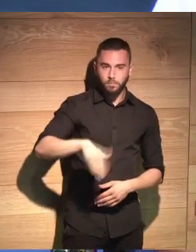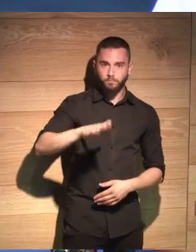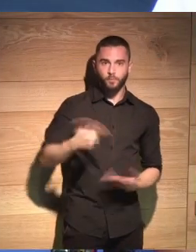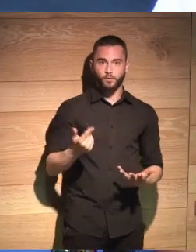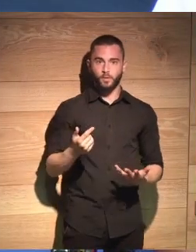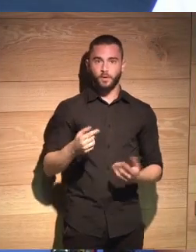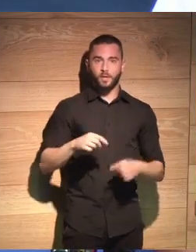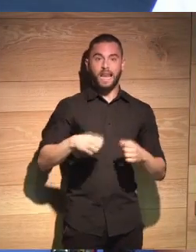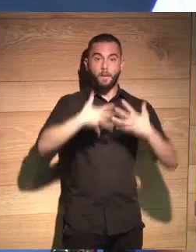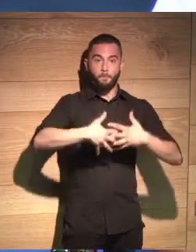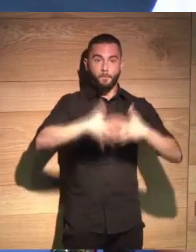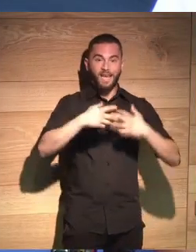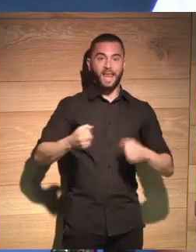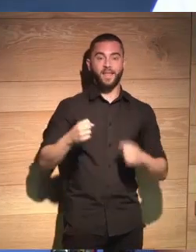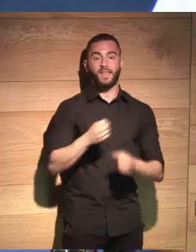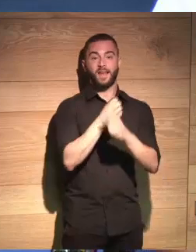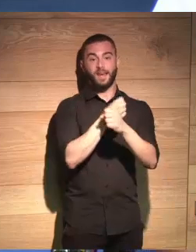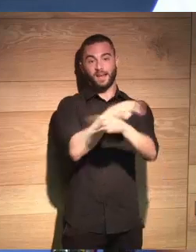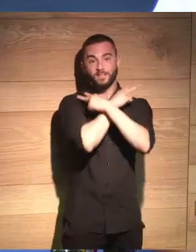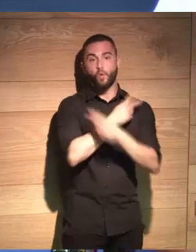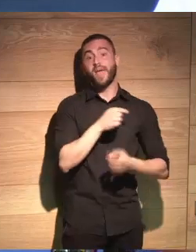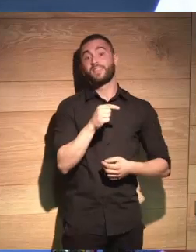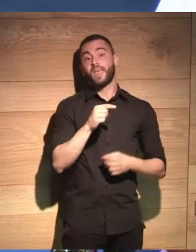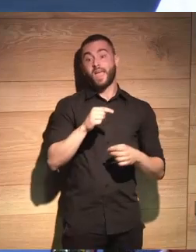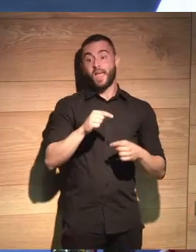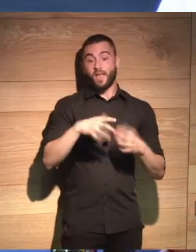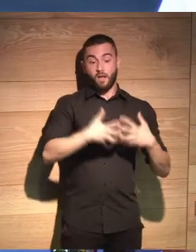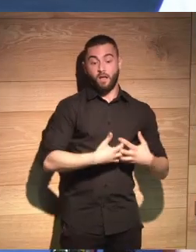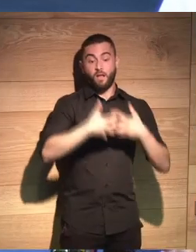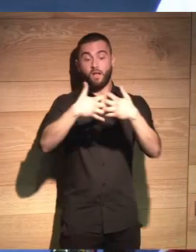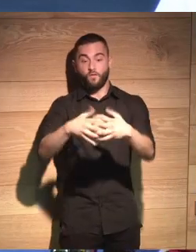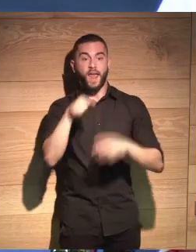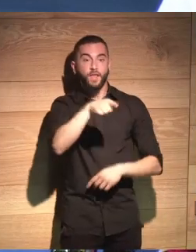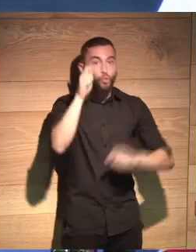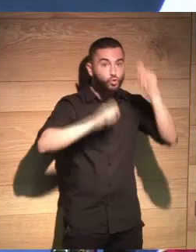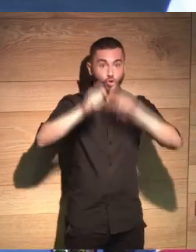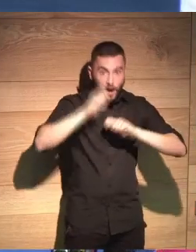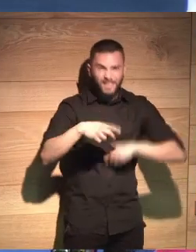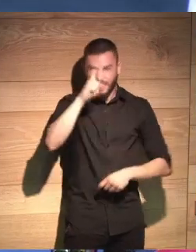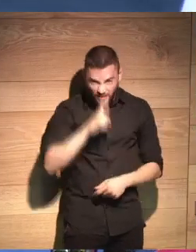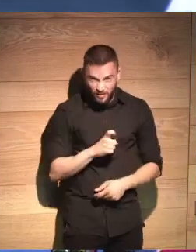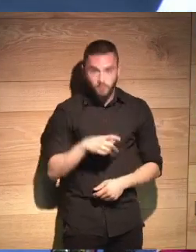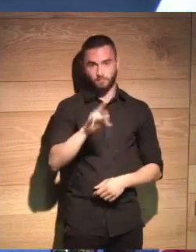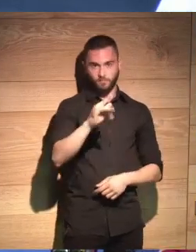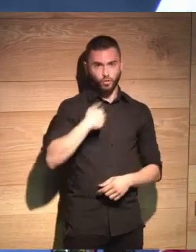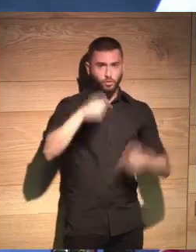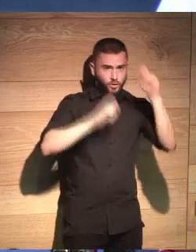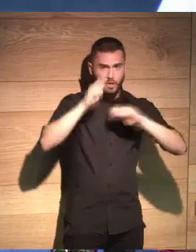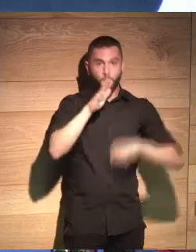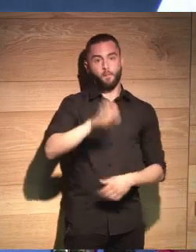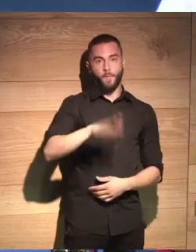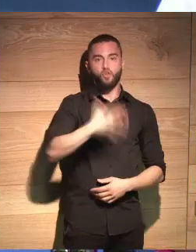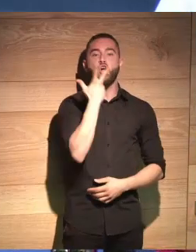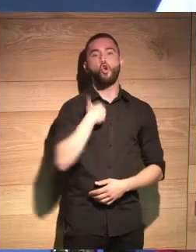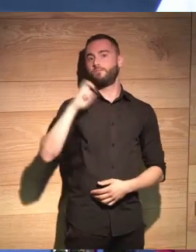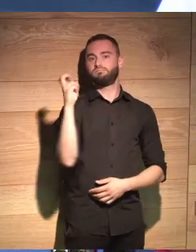restaurante donde luego tú lloraste? Sí, dijiste, lloré porque a ti te tocaban todas las pelotas de colores y a mí solo